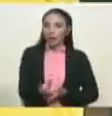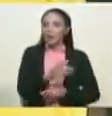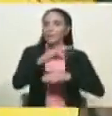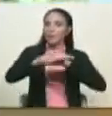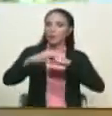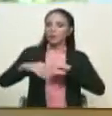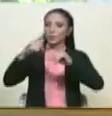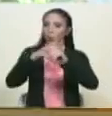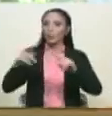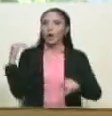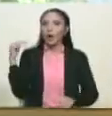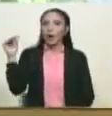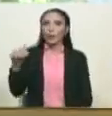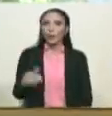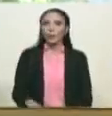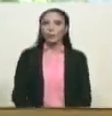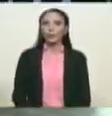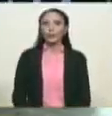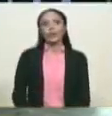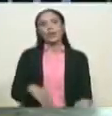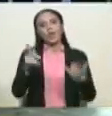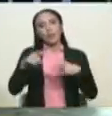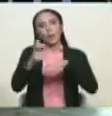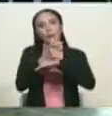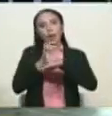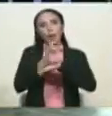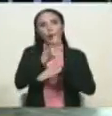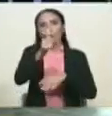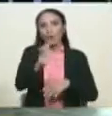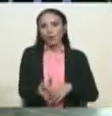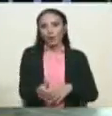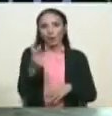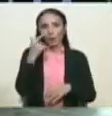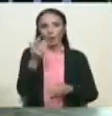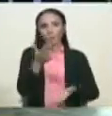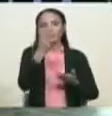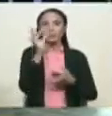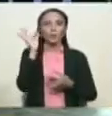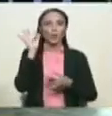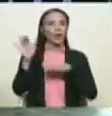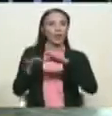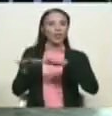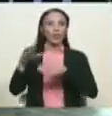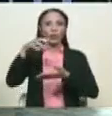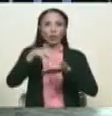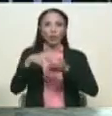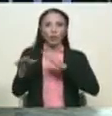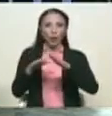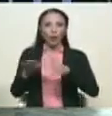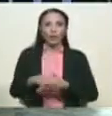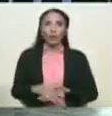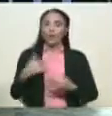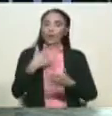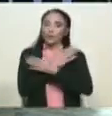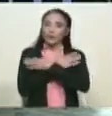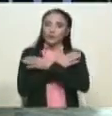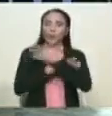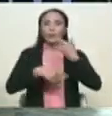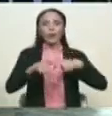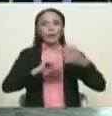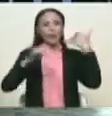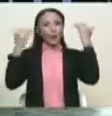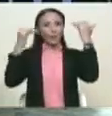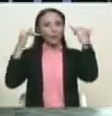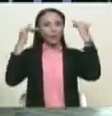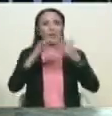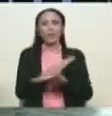a la gobernadora del estado Cojedes, aquí la saludé ahora, felicito por Expo Cojedes Potencia,